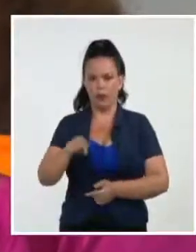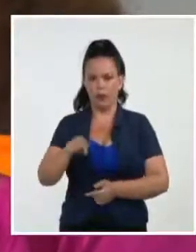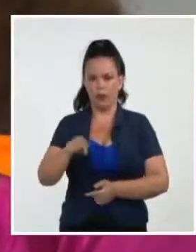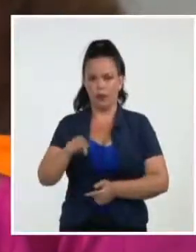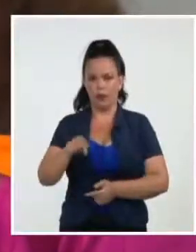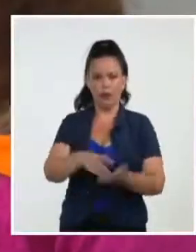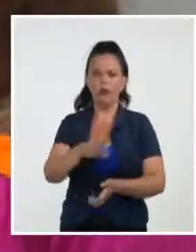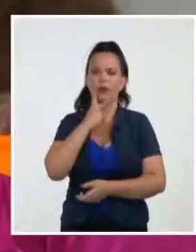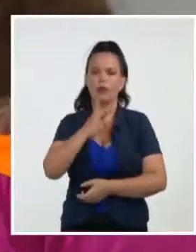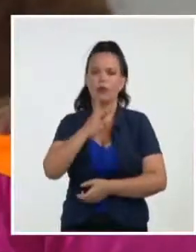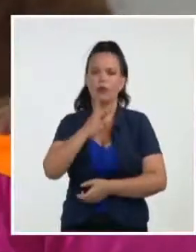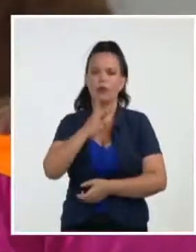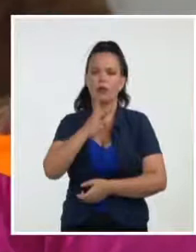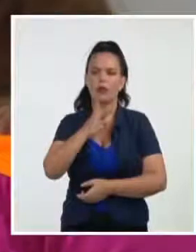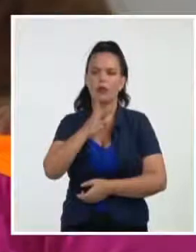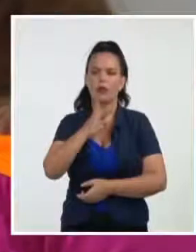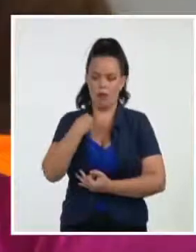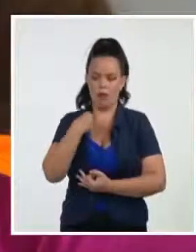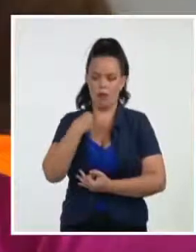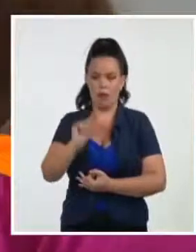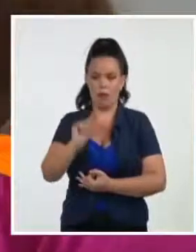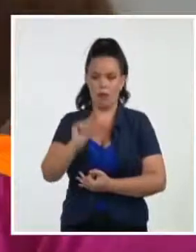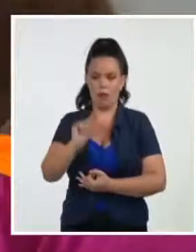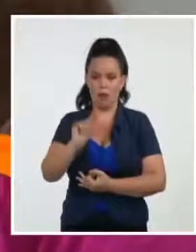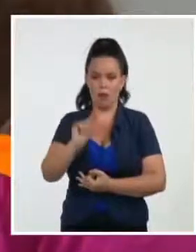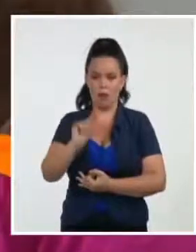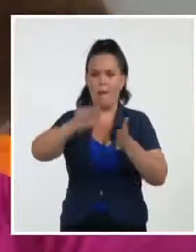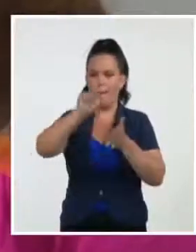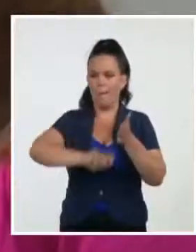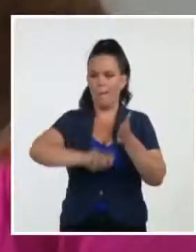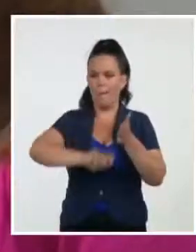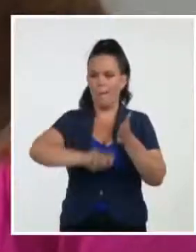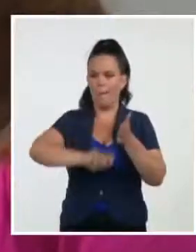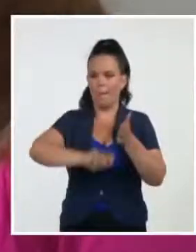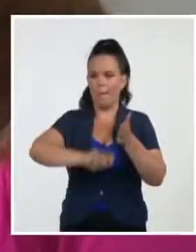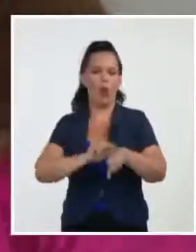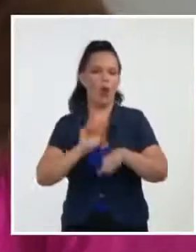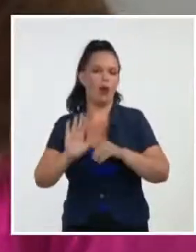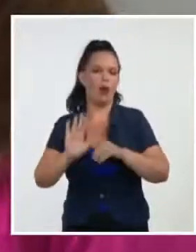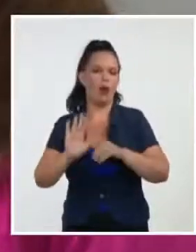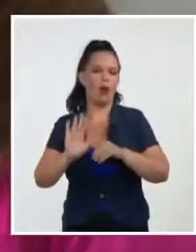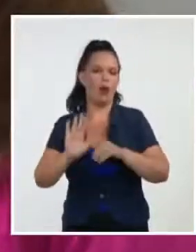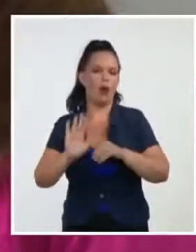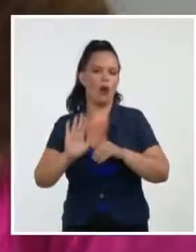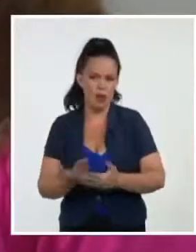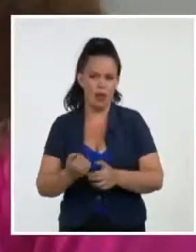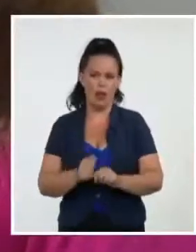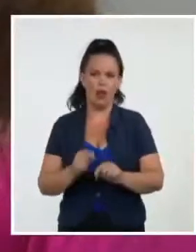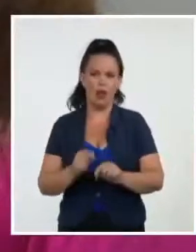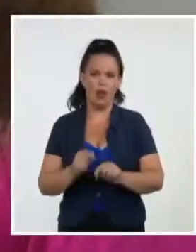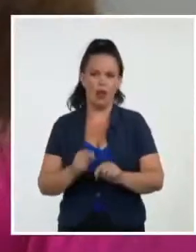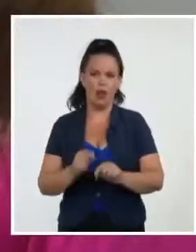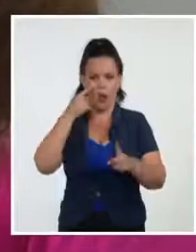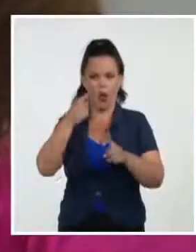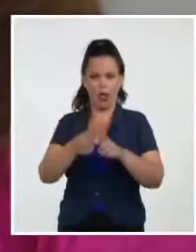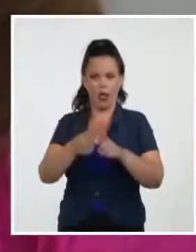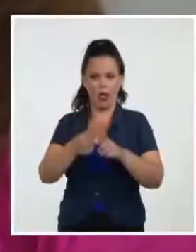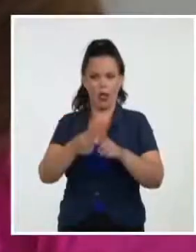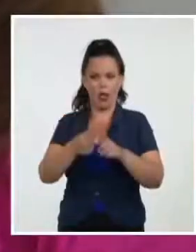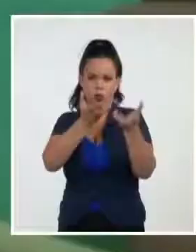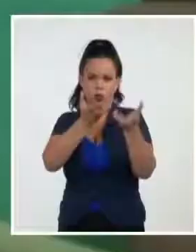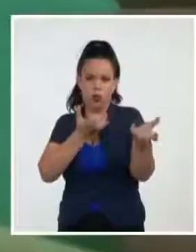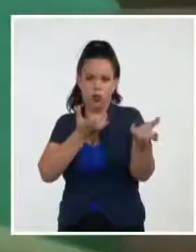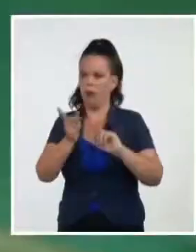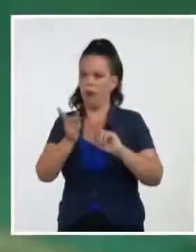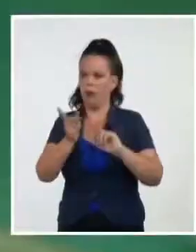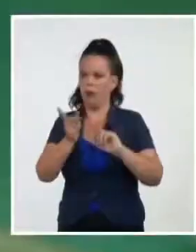que le corresponde y diseñado por horario para que no exista el acúmulo de personas. Van a estar en un horario escalonado